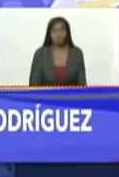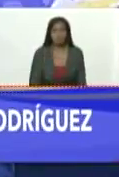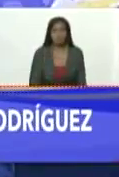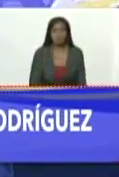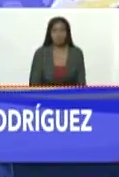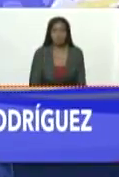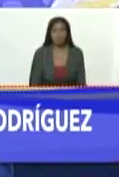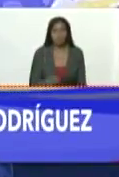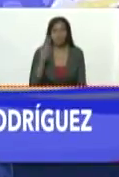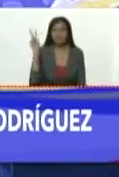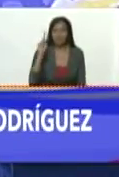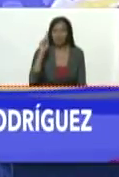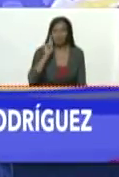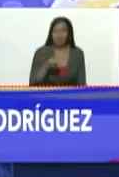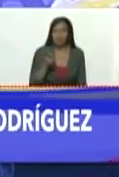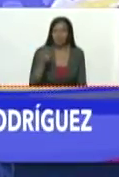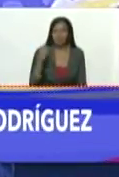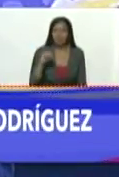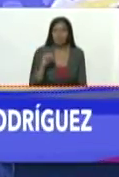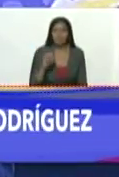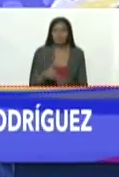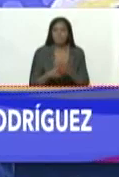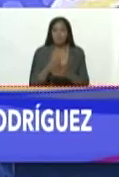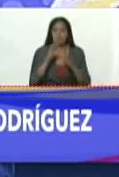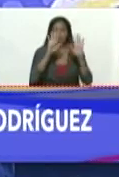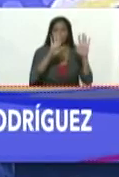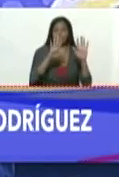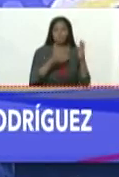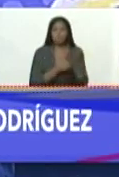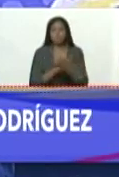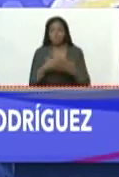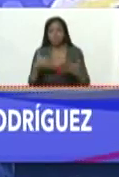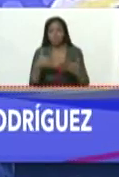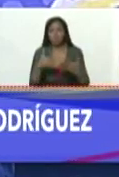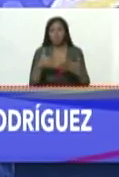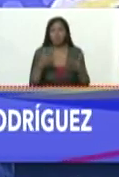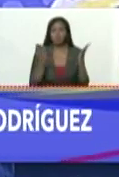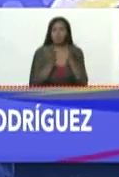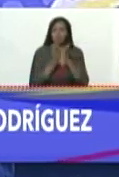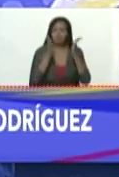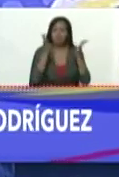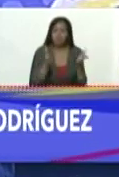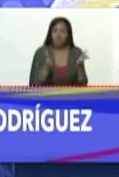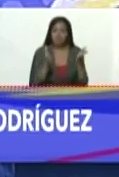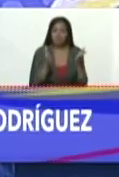En Venezuela tenemos más de 10 millones de estudiantes,